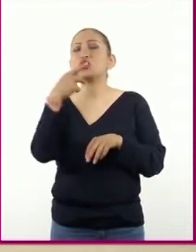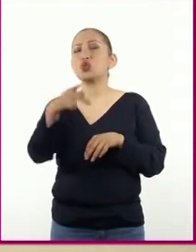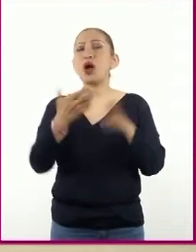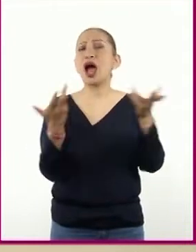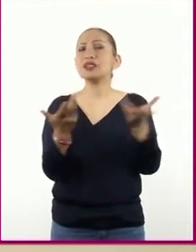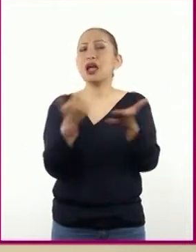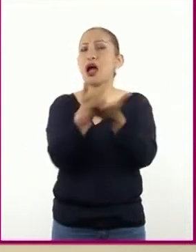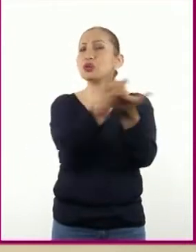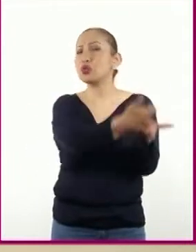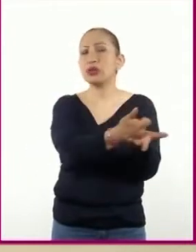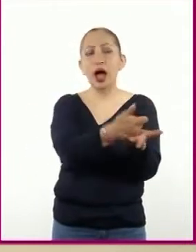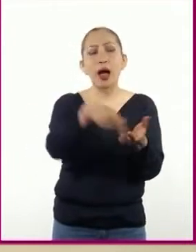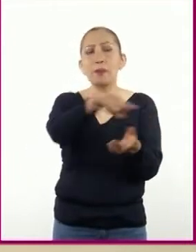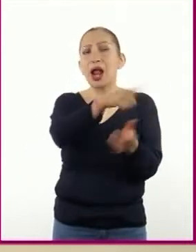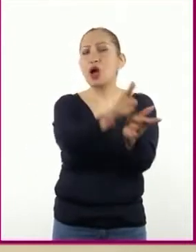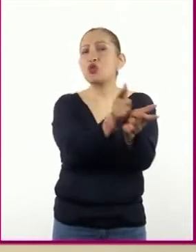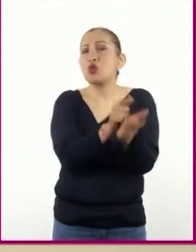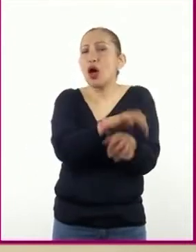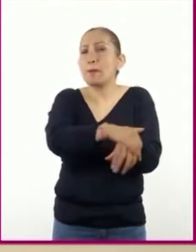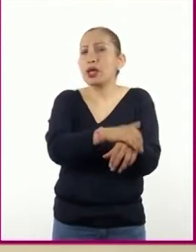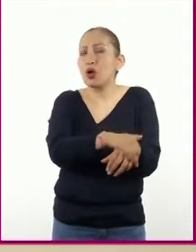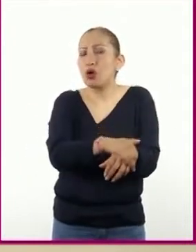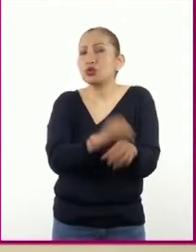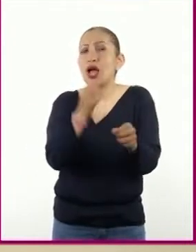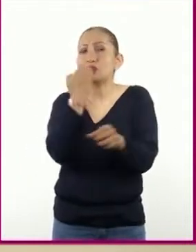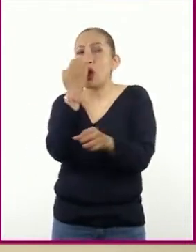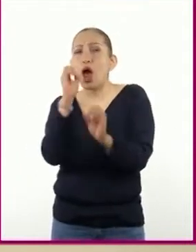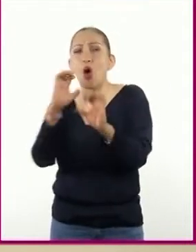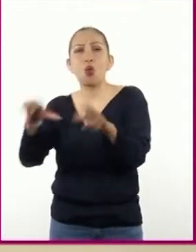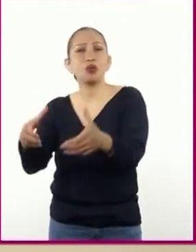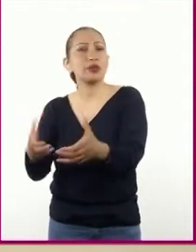acciones solidarias en su grupo de amistades, escuela y